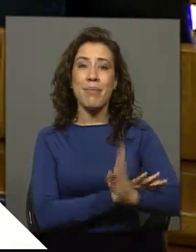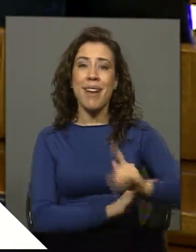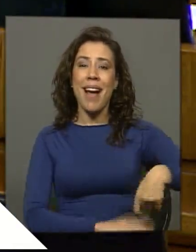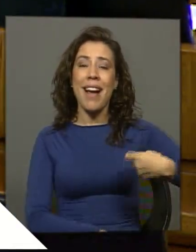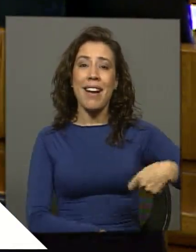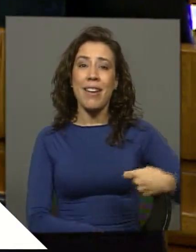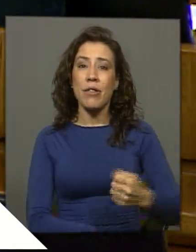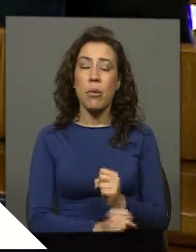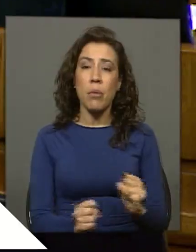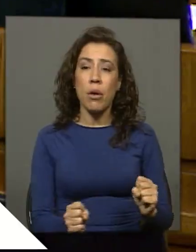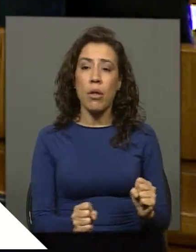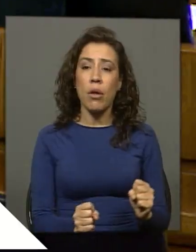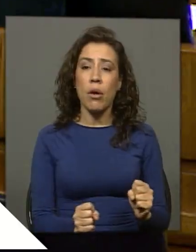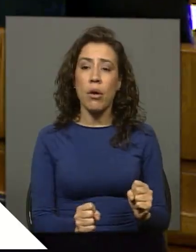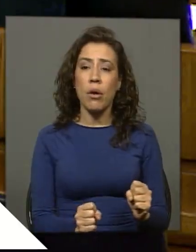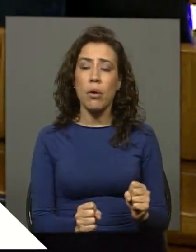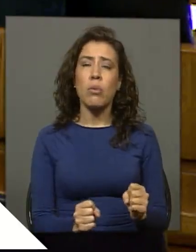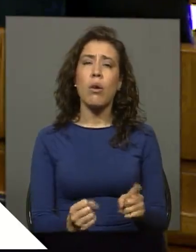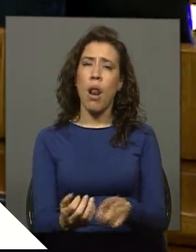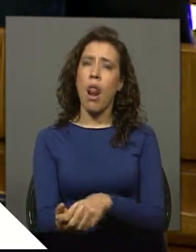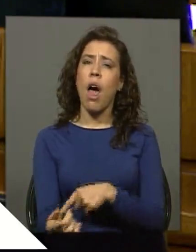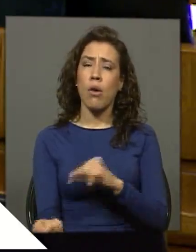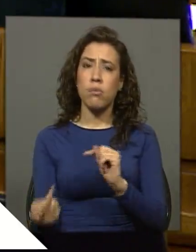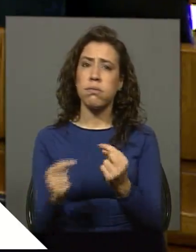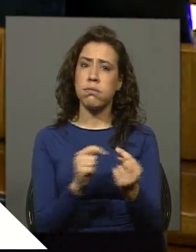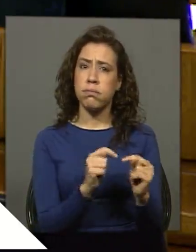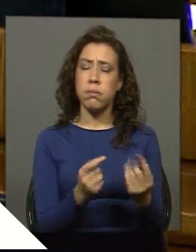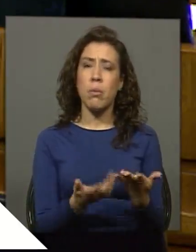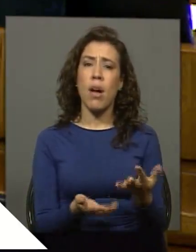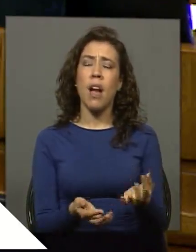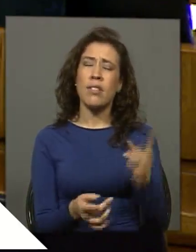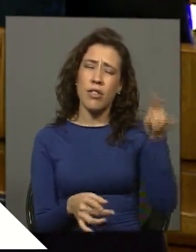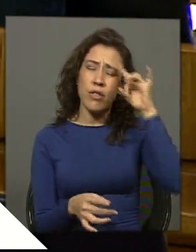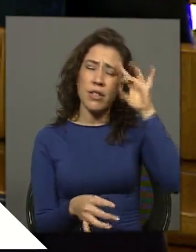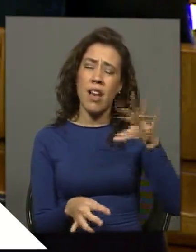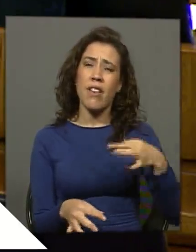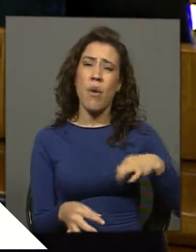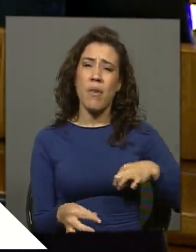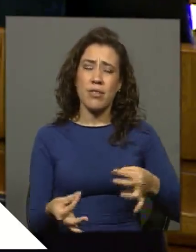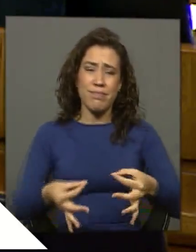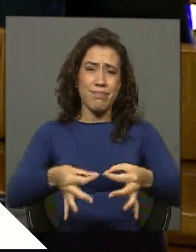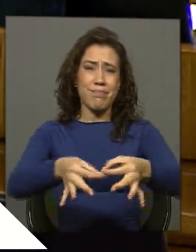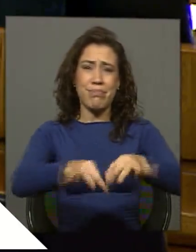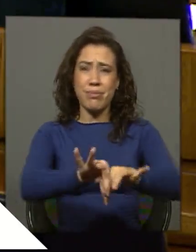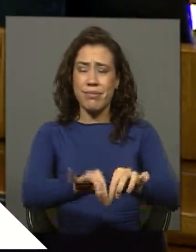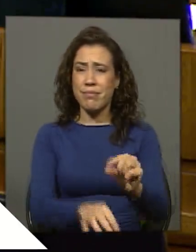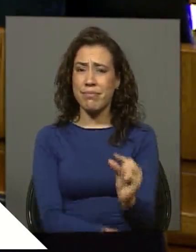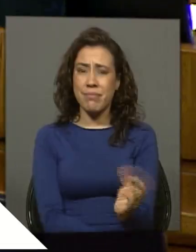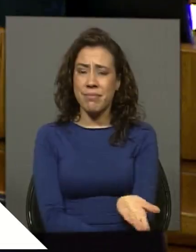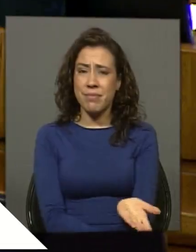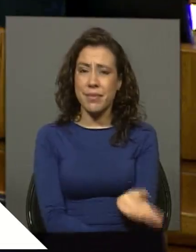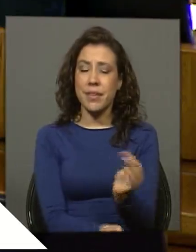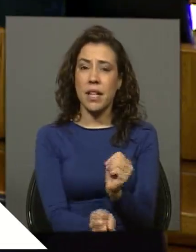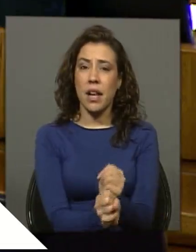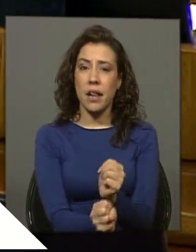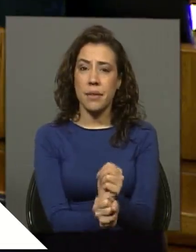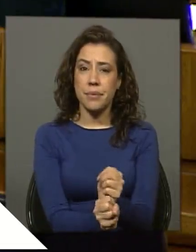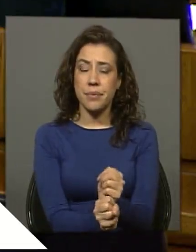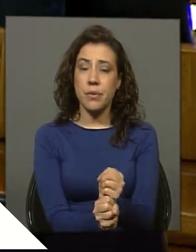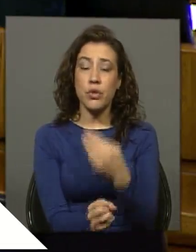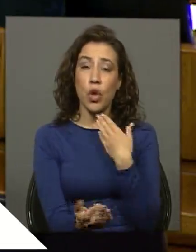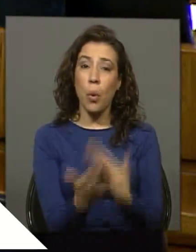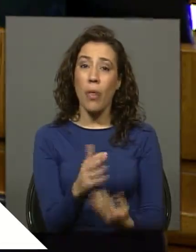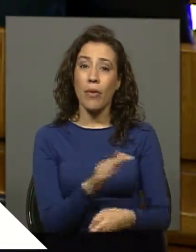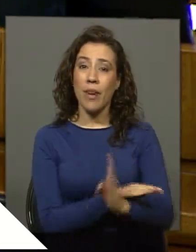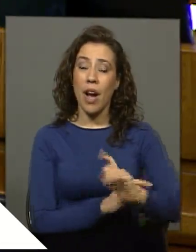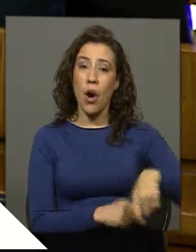porque ya ha sido de largo debate lo que significan las jubilaciones las pensiones que reciben los trabajadores cierto una vez